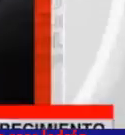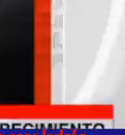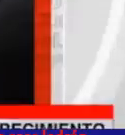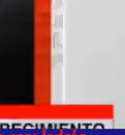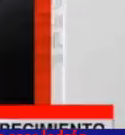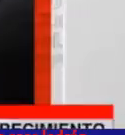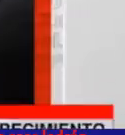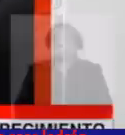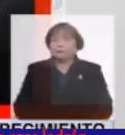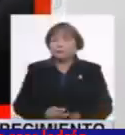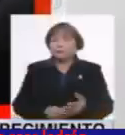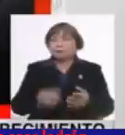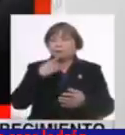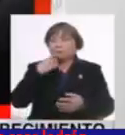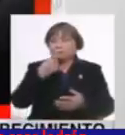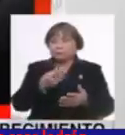Resulta